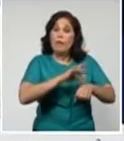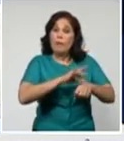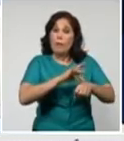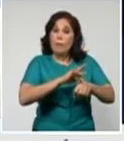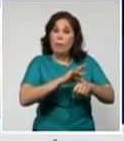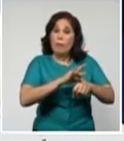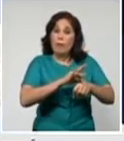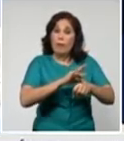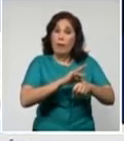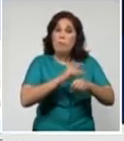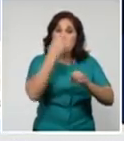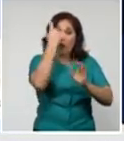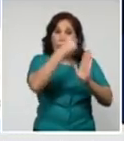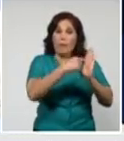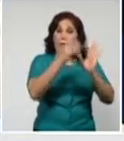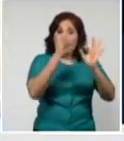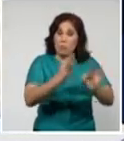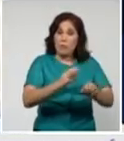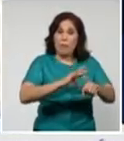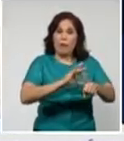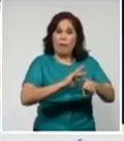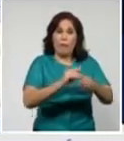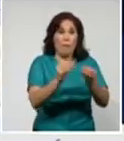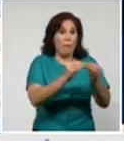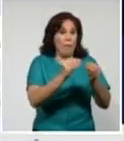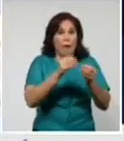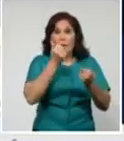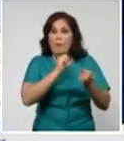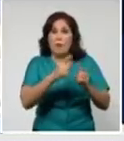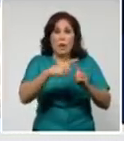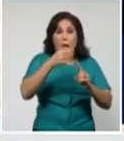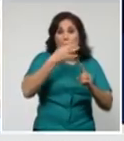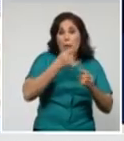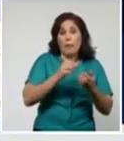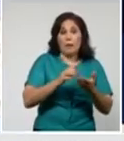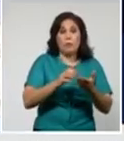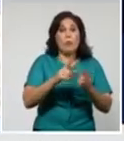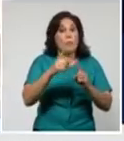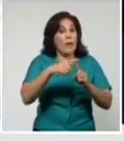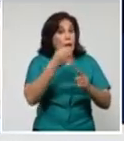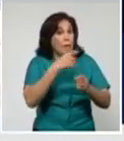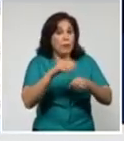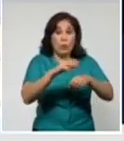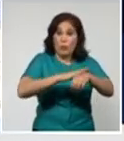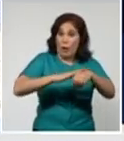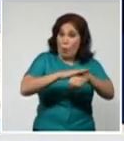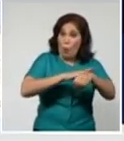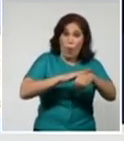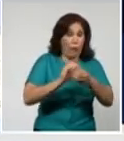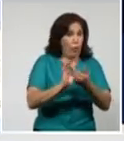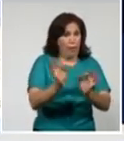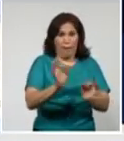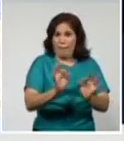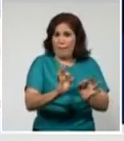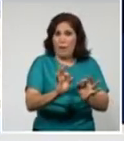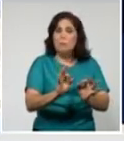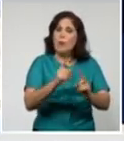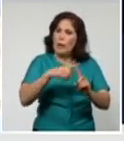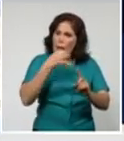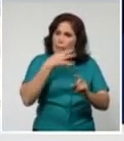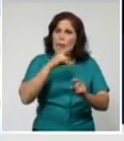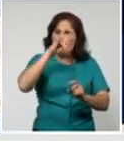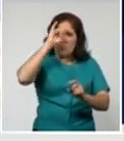las características que dije, sin tratamiento, sin cura, tratamiento tiene para lograr salvar la